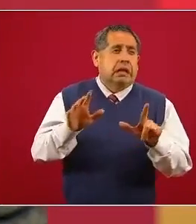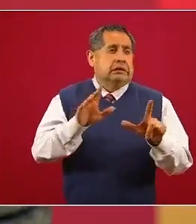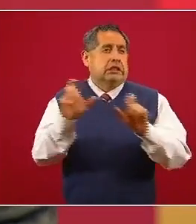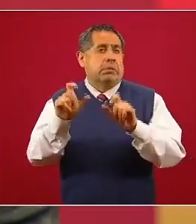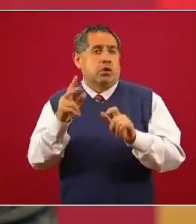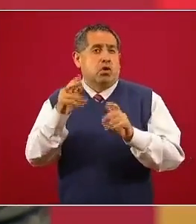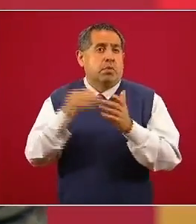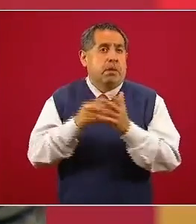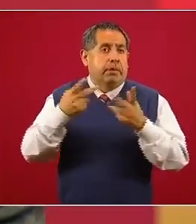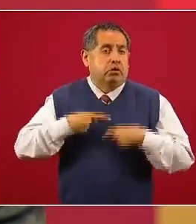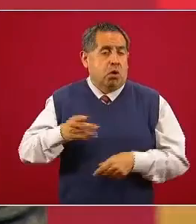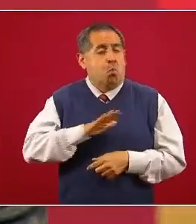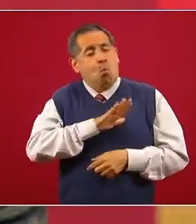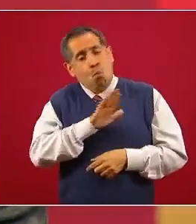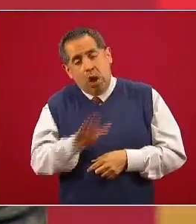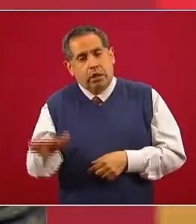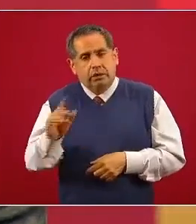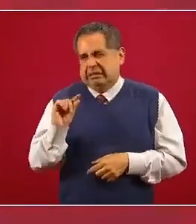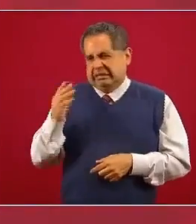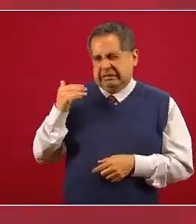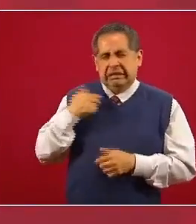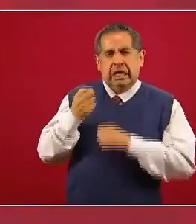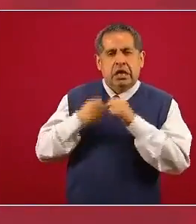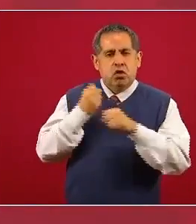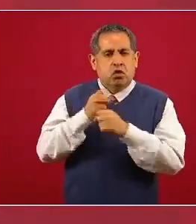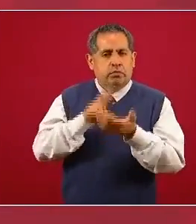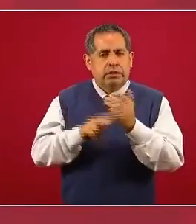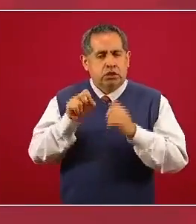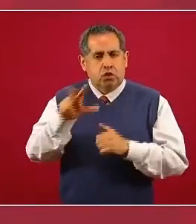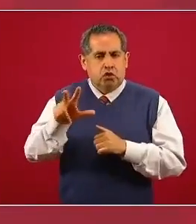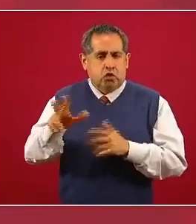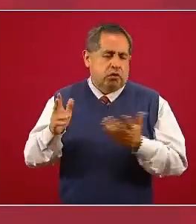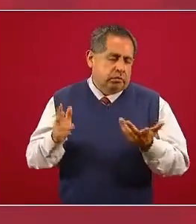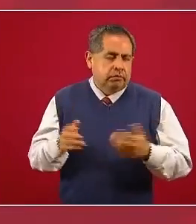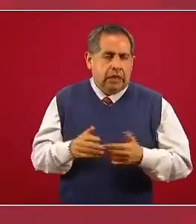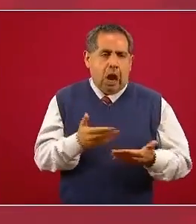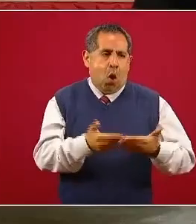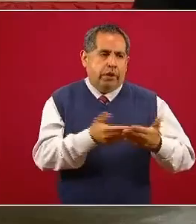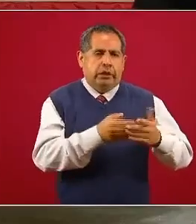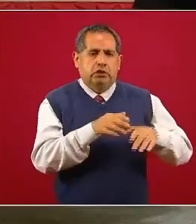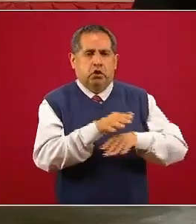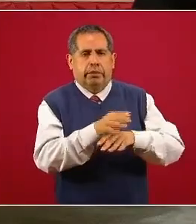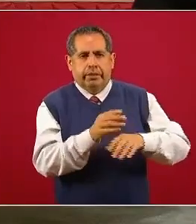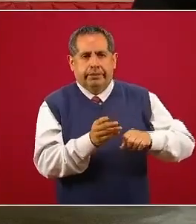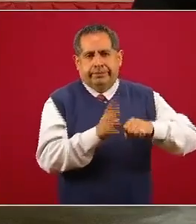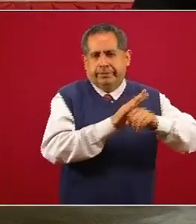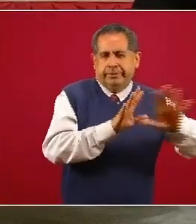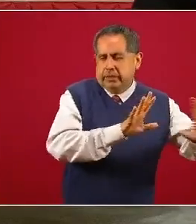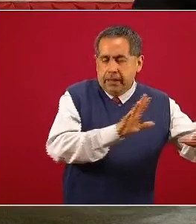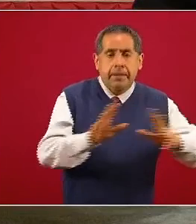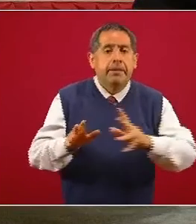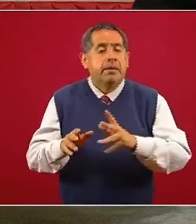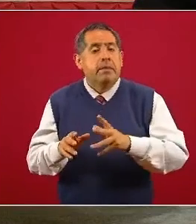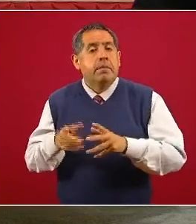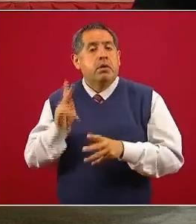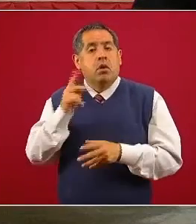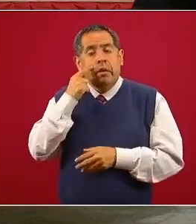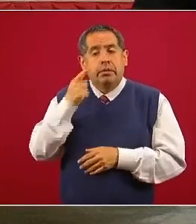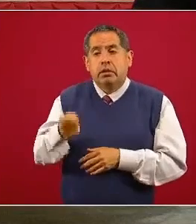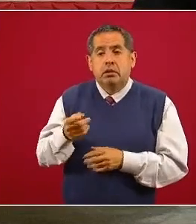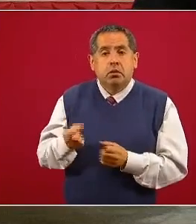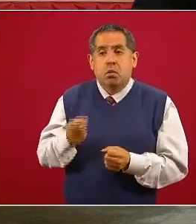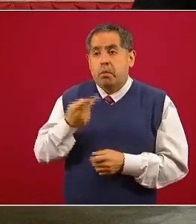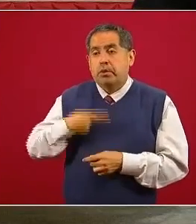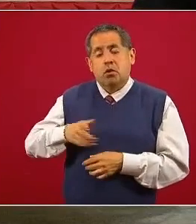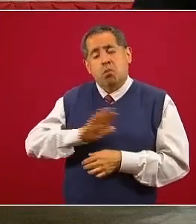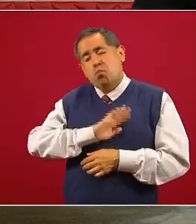mil personas, con el dato más reciente de 2018, obviamente crece en proporción al crecimiento poblacional el número